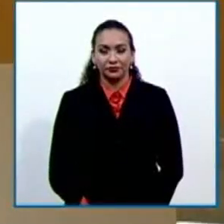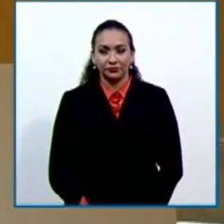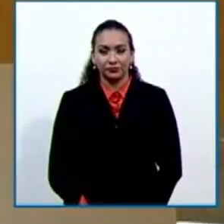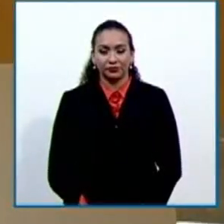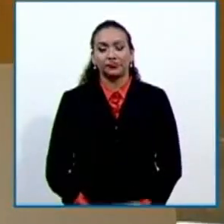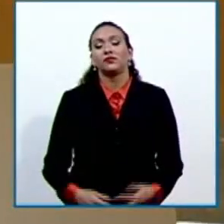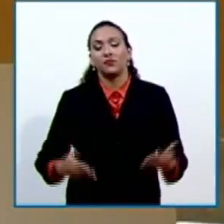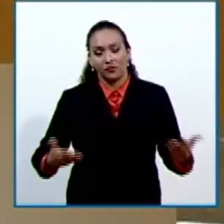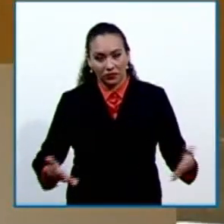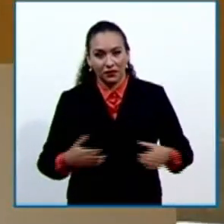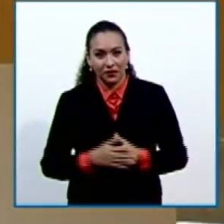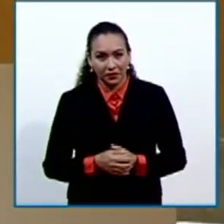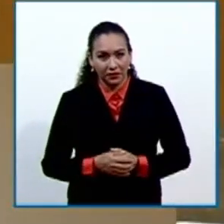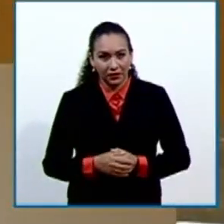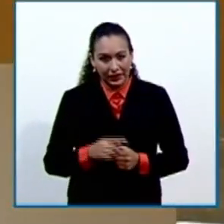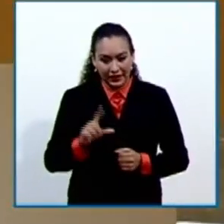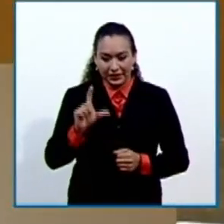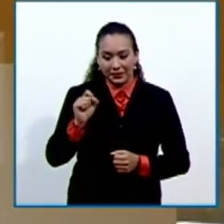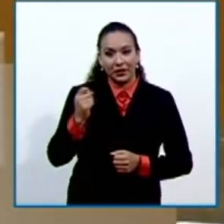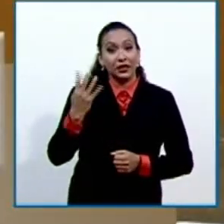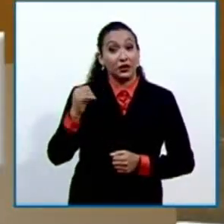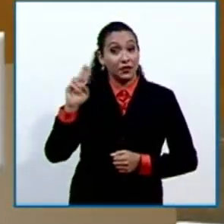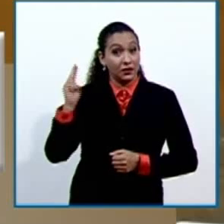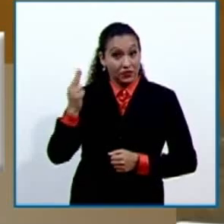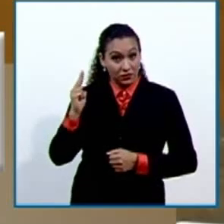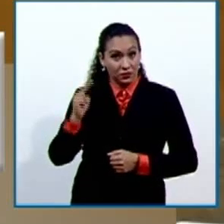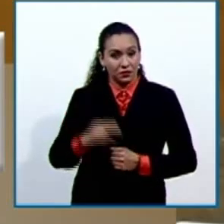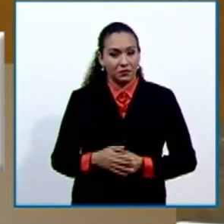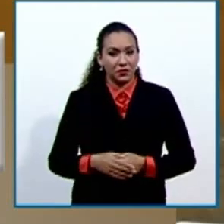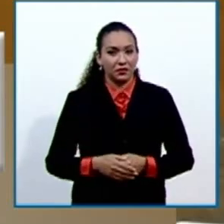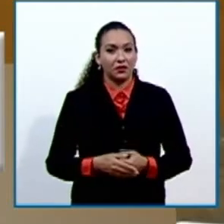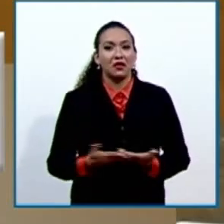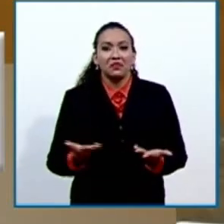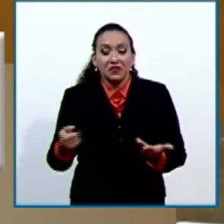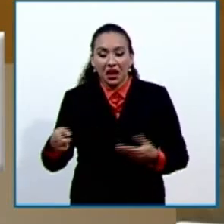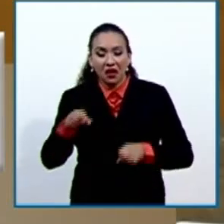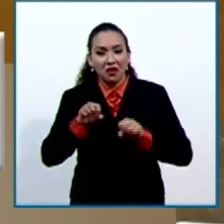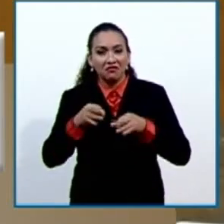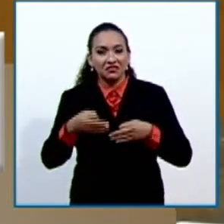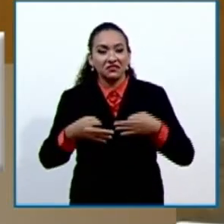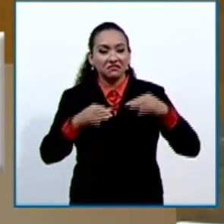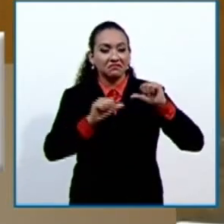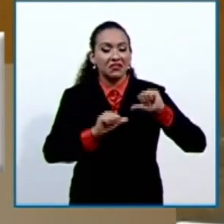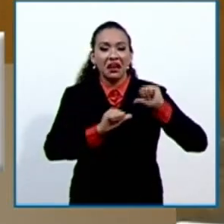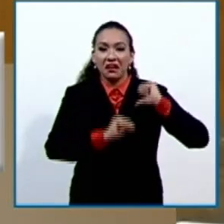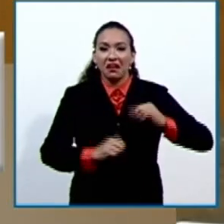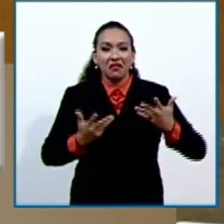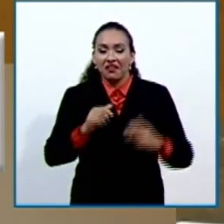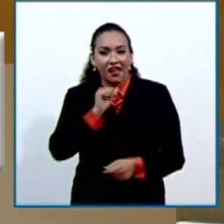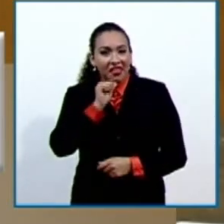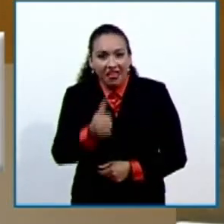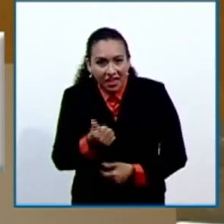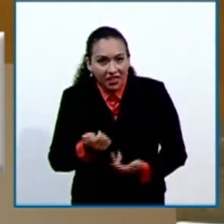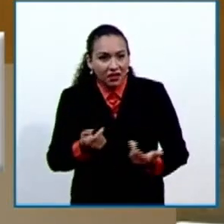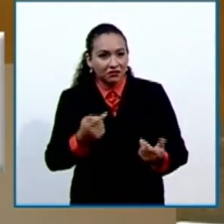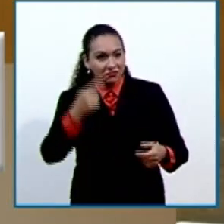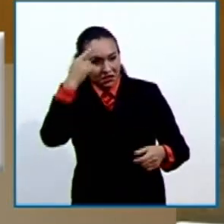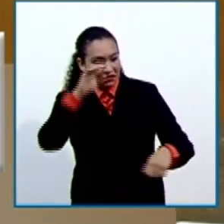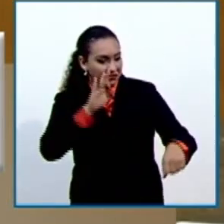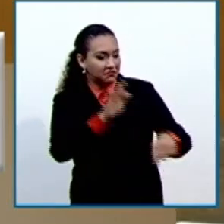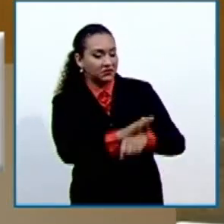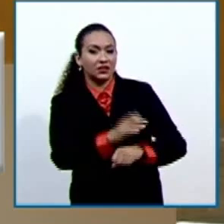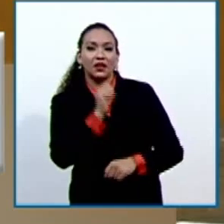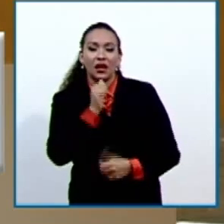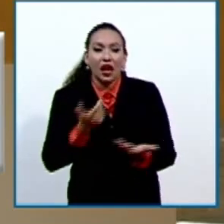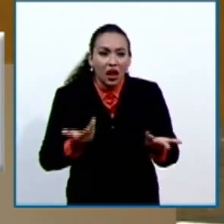Lo anterior, pues desde el 29 de noviembre no ha ordenado más diligencias o requerimientos para mejor proveer de los cuales sea